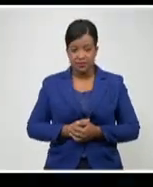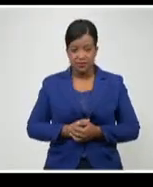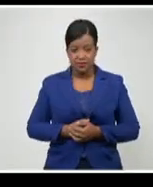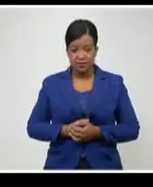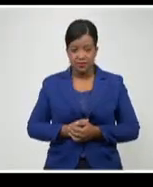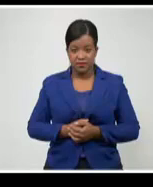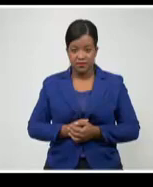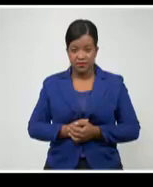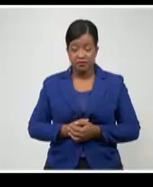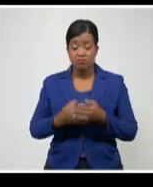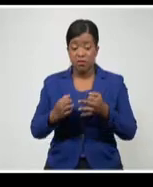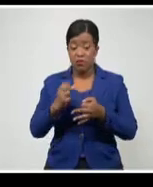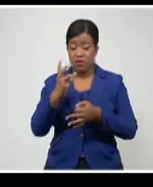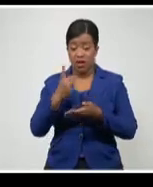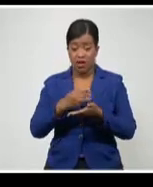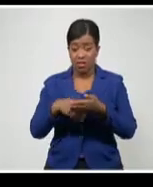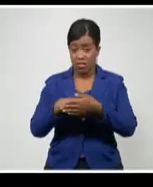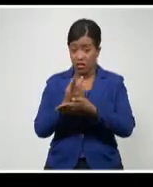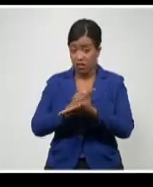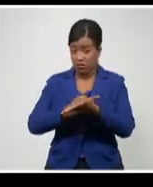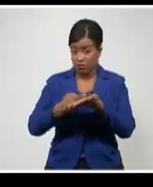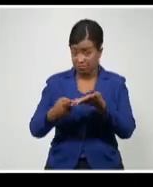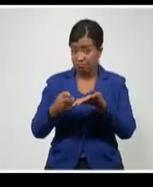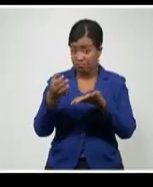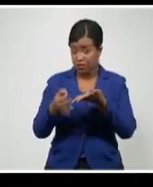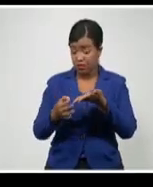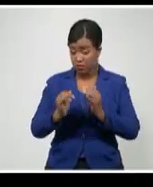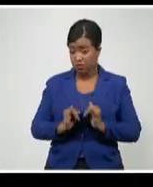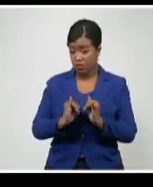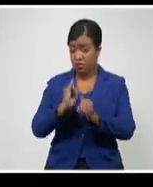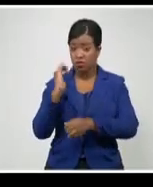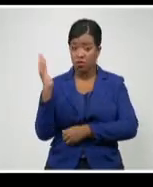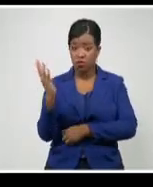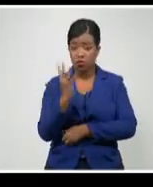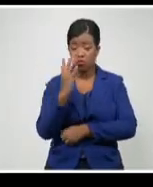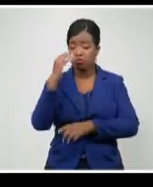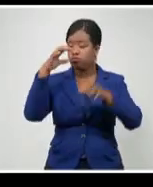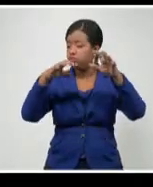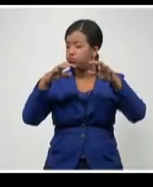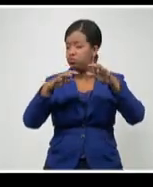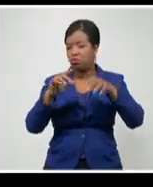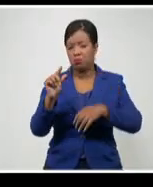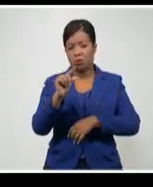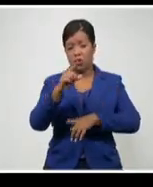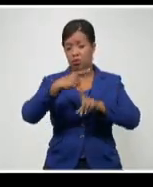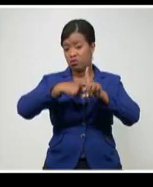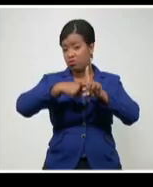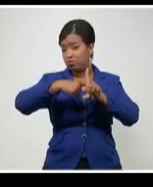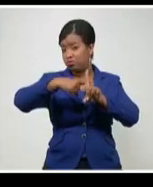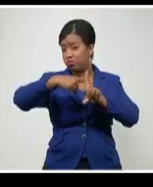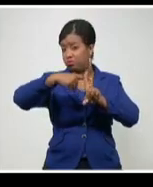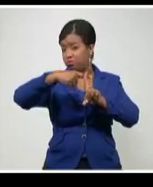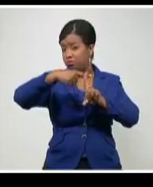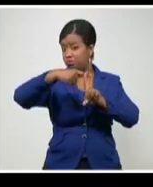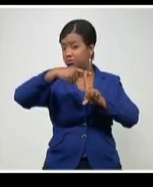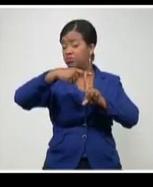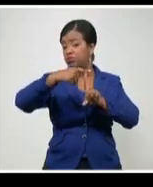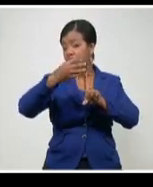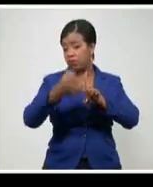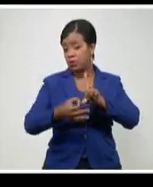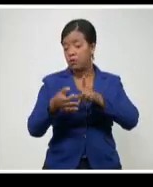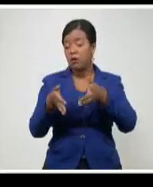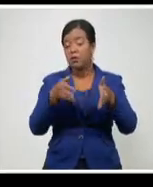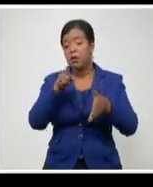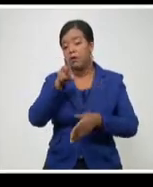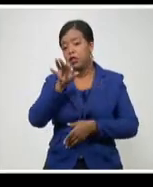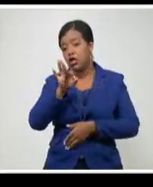los próximos tres días se mantiene con poco cambio las condiciones del tiempo, muy baja probabilidad de lluvias y las temperaturas máximas en ascenso, valores entre 28